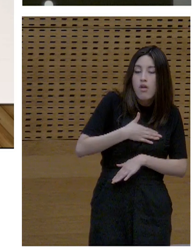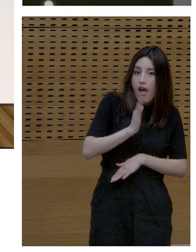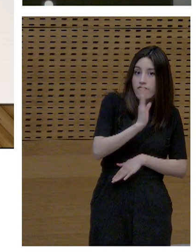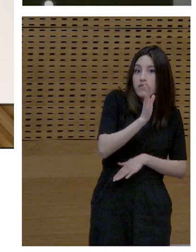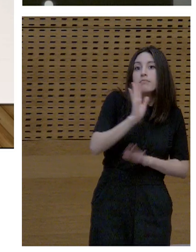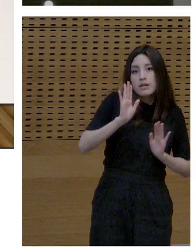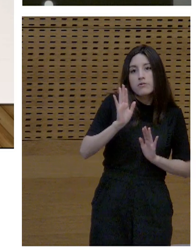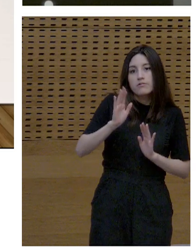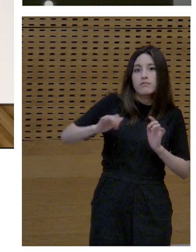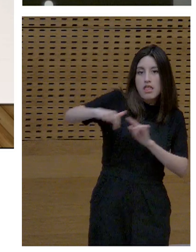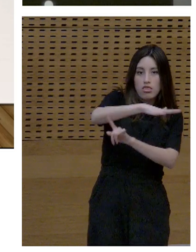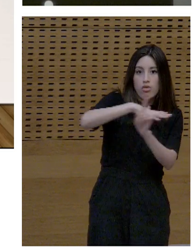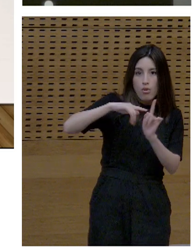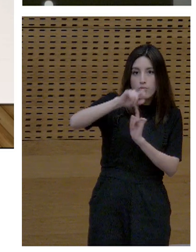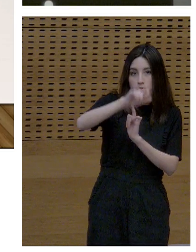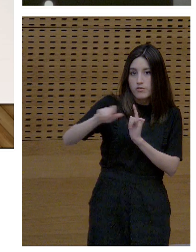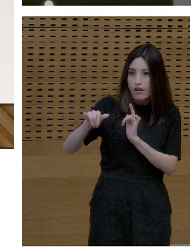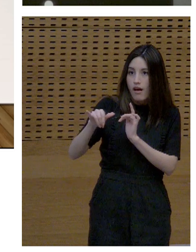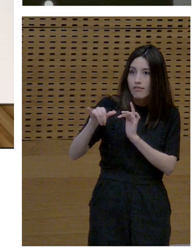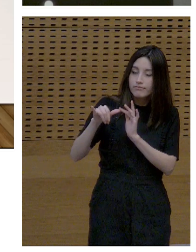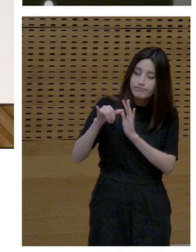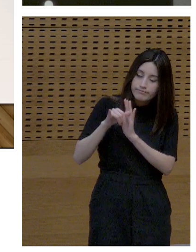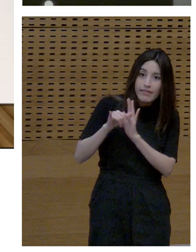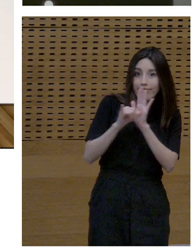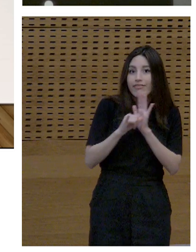hay que tenerlo en cuenta.